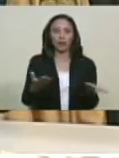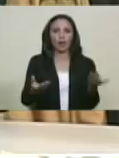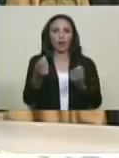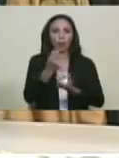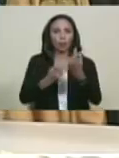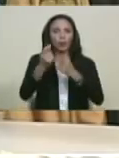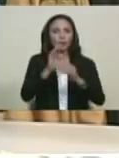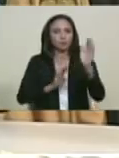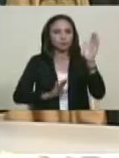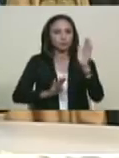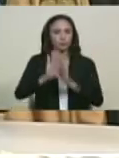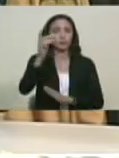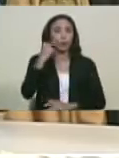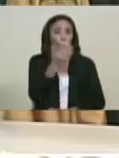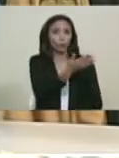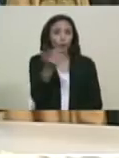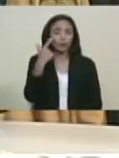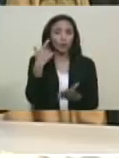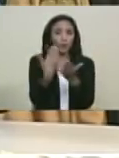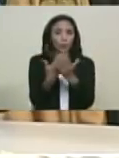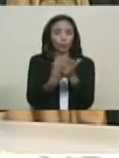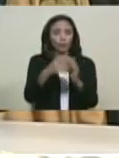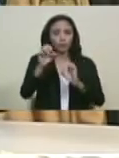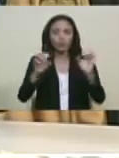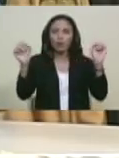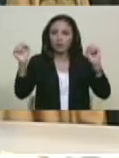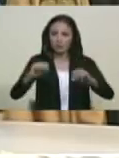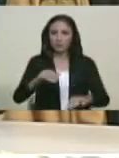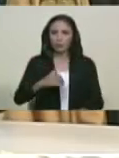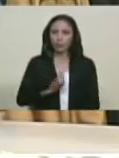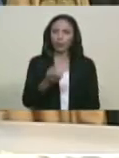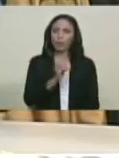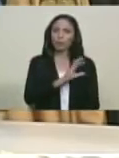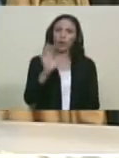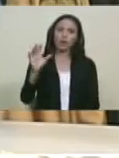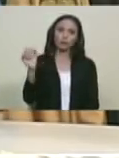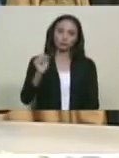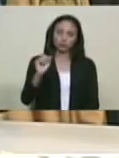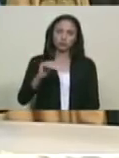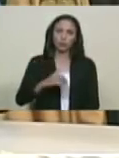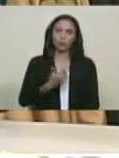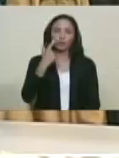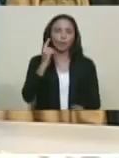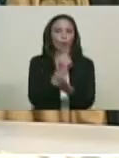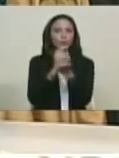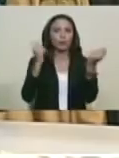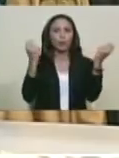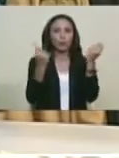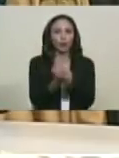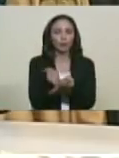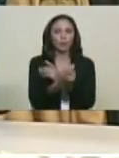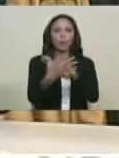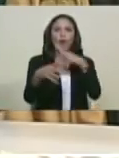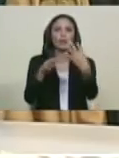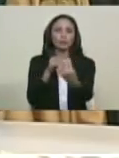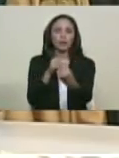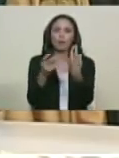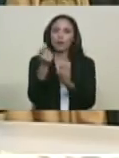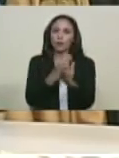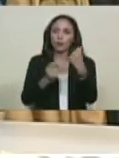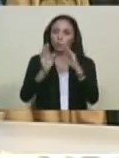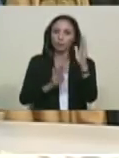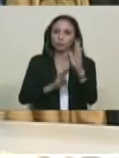y ustedes verán que si se puede si se puede transitar los nuevos caminos de una economía